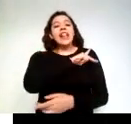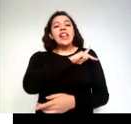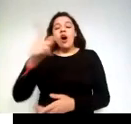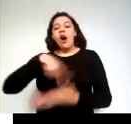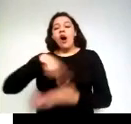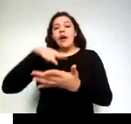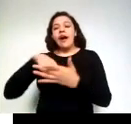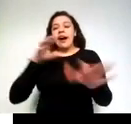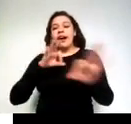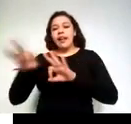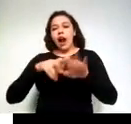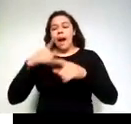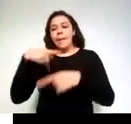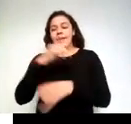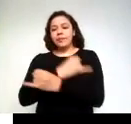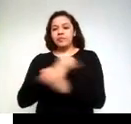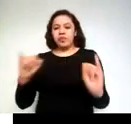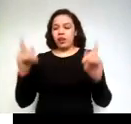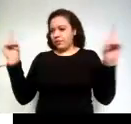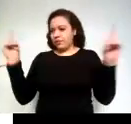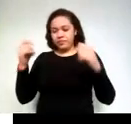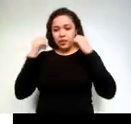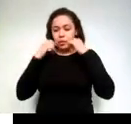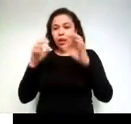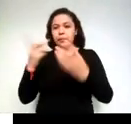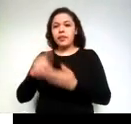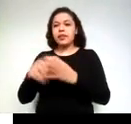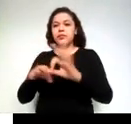la independencia del número de colaboradores que estén en ese centro.